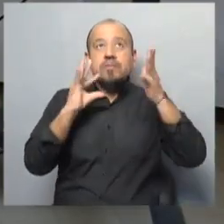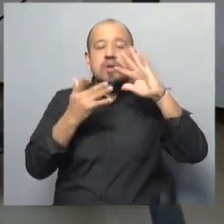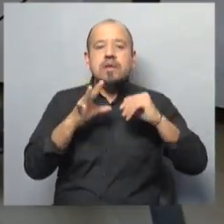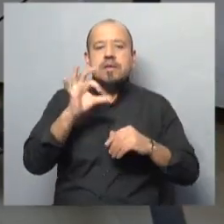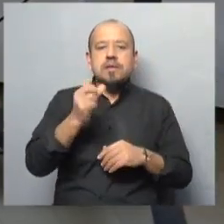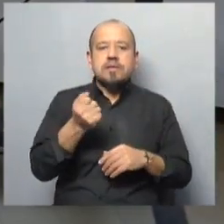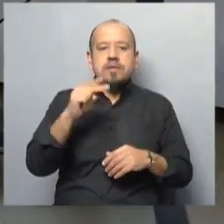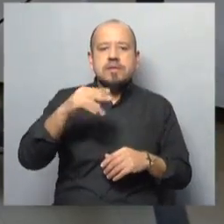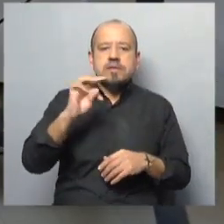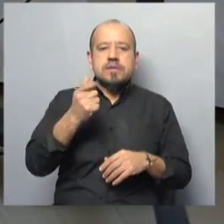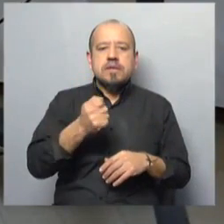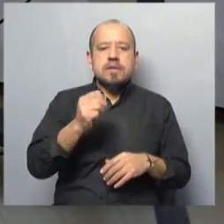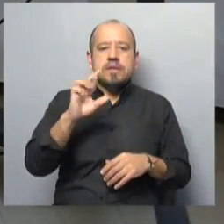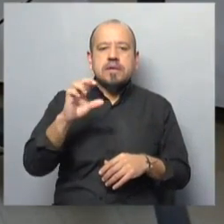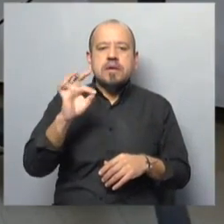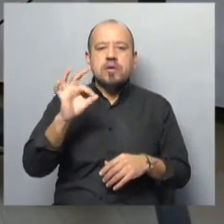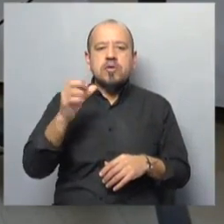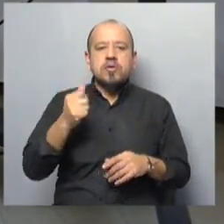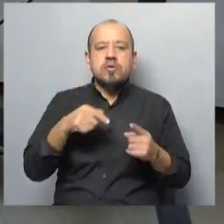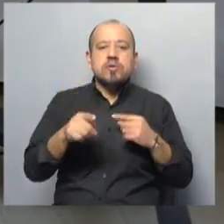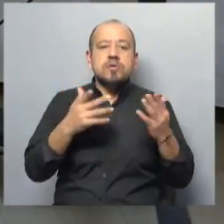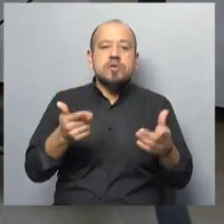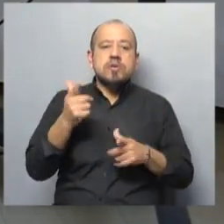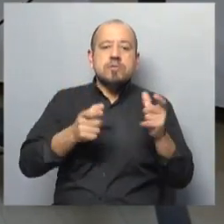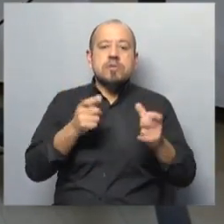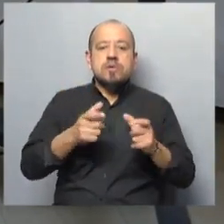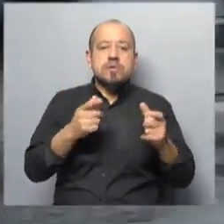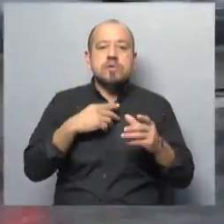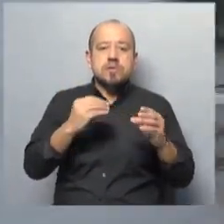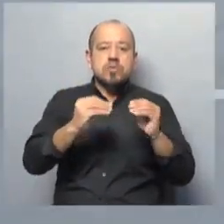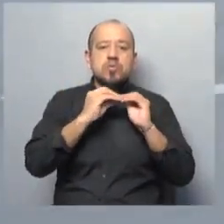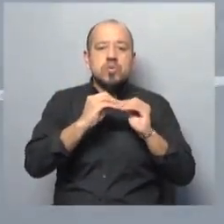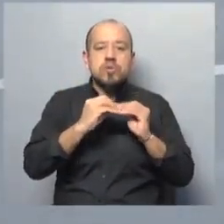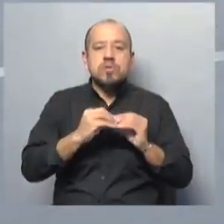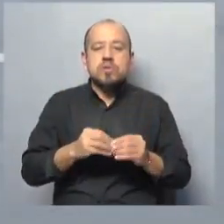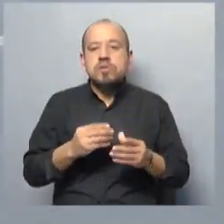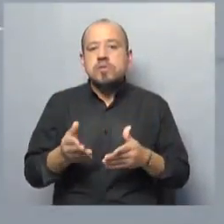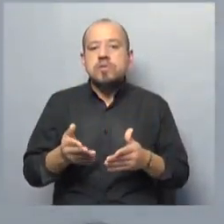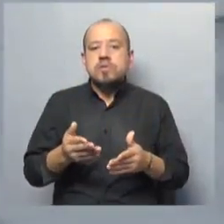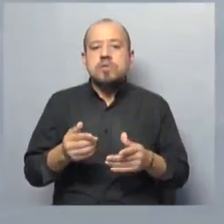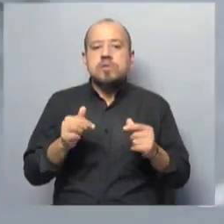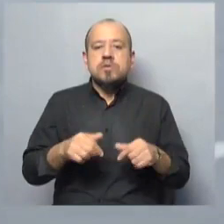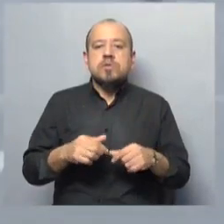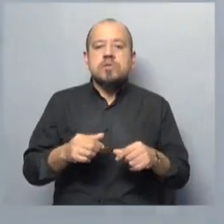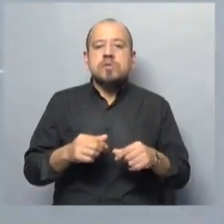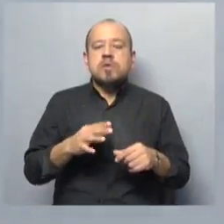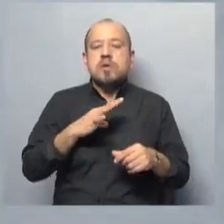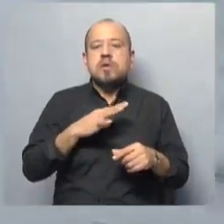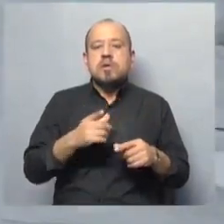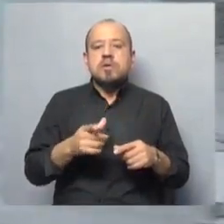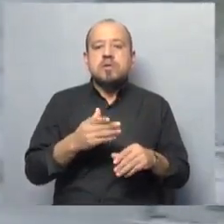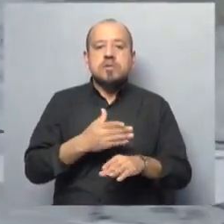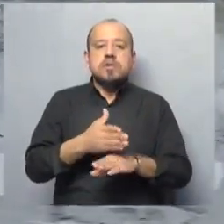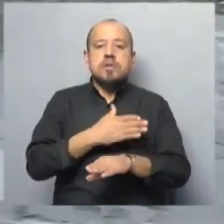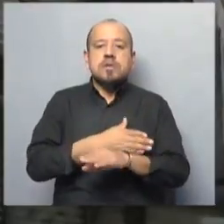que bueno, que todos los años en esta época las personas nos empiezan a consultar. Particularmente todos estos años lo que se ha habido es que previo a